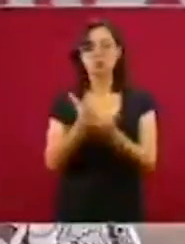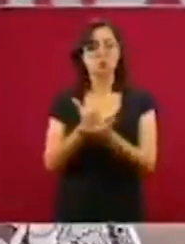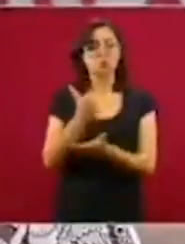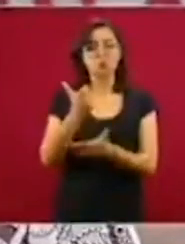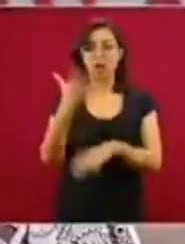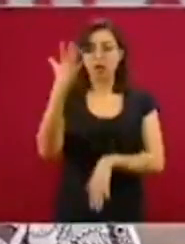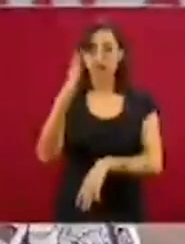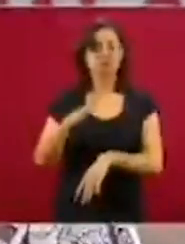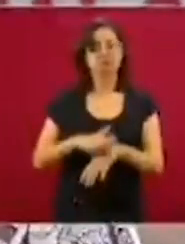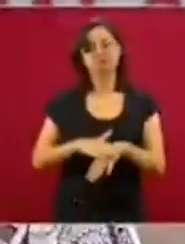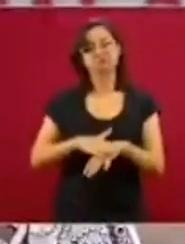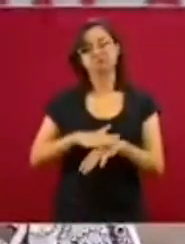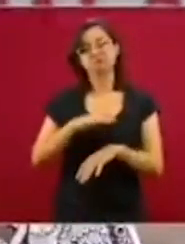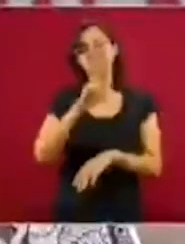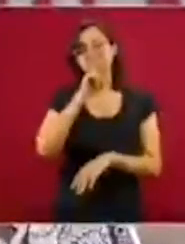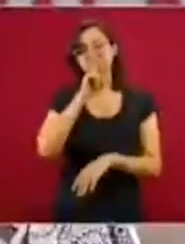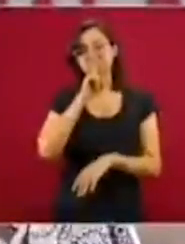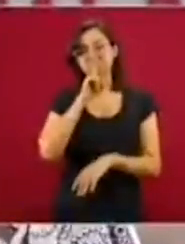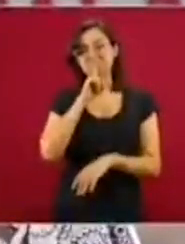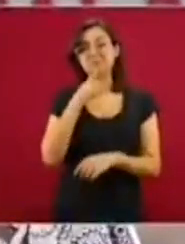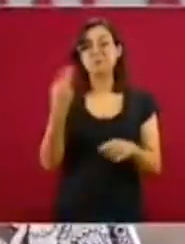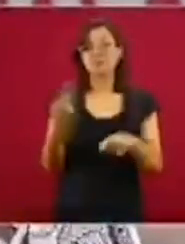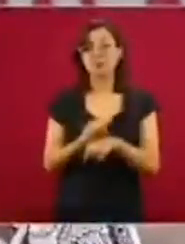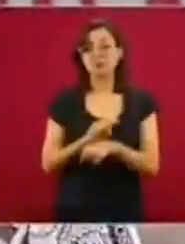Entonces, hay una pérdida.